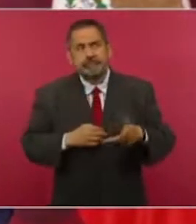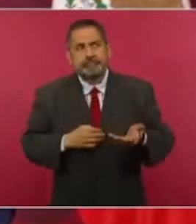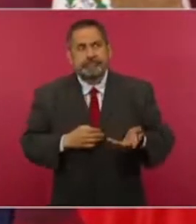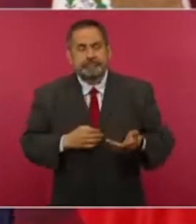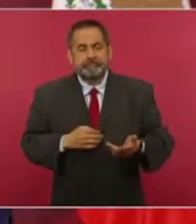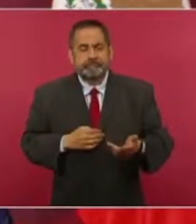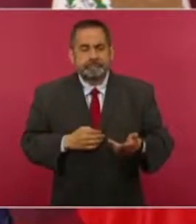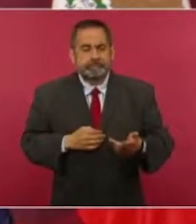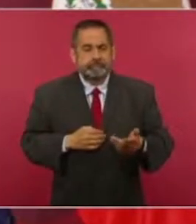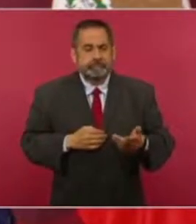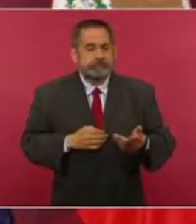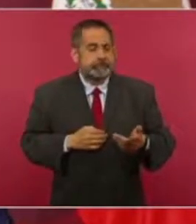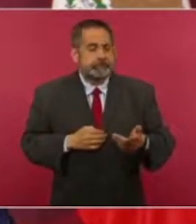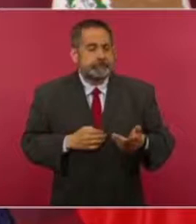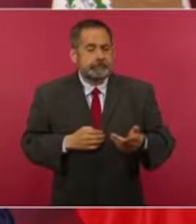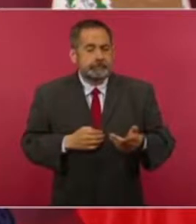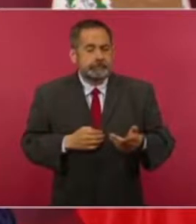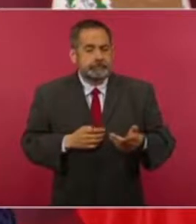con